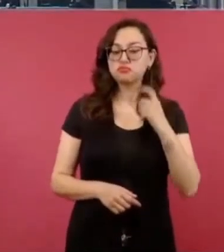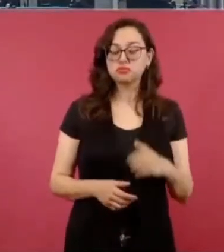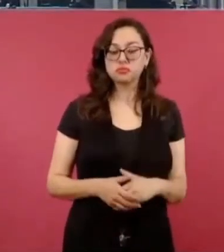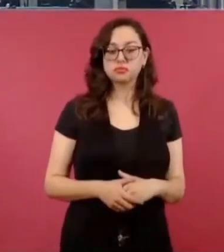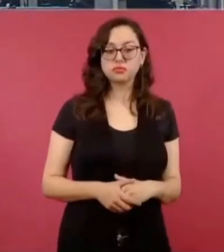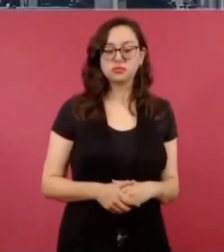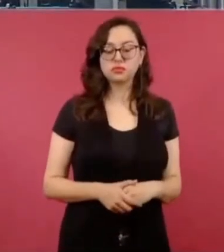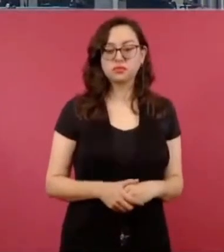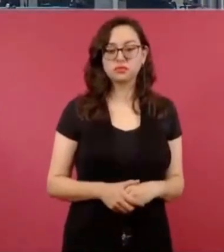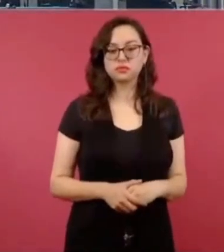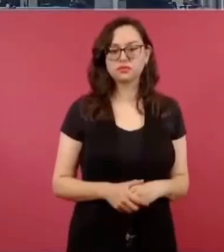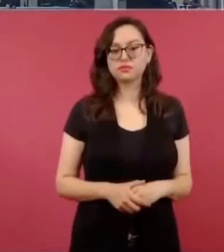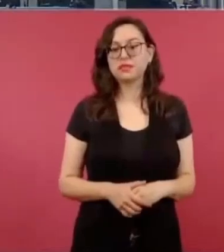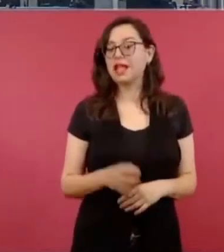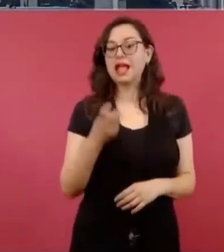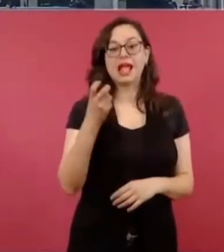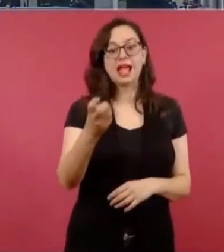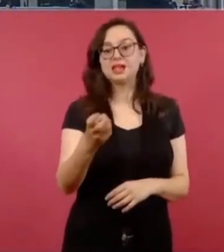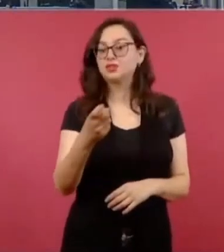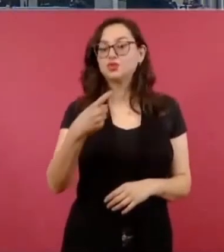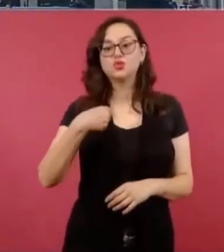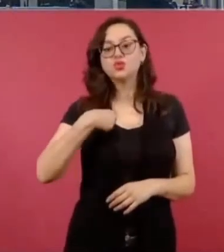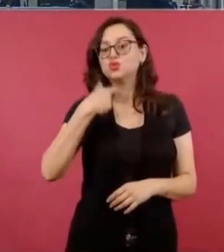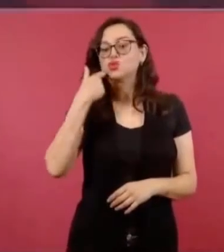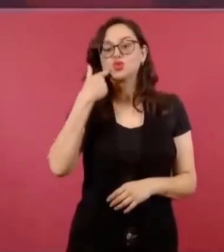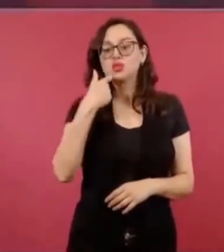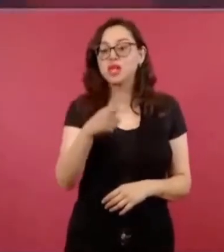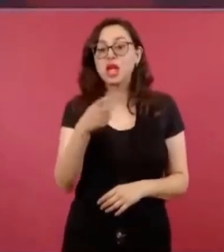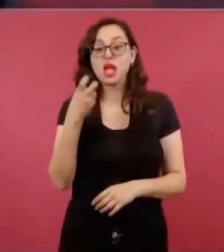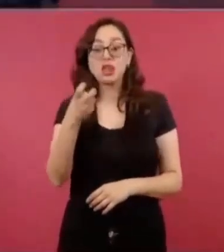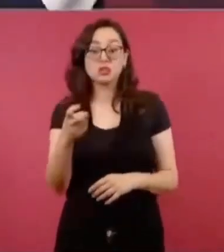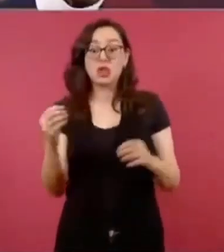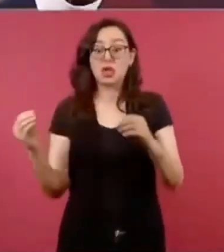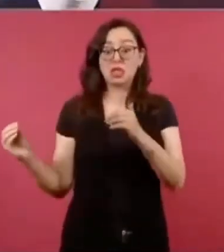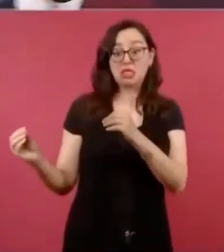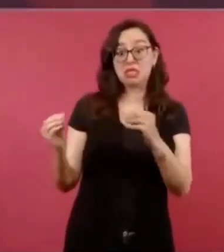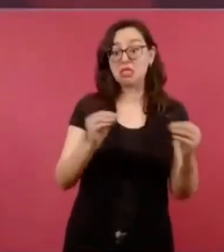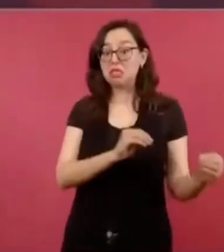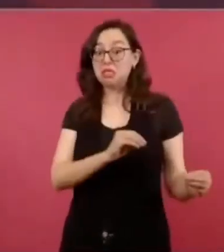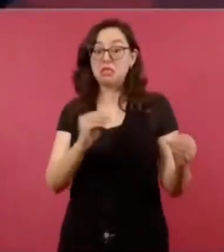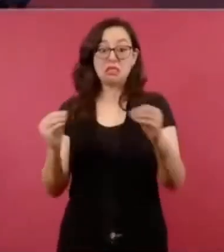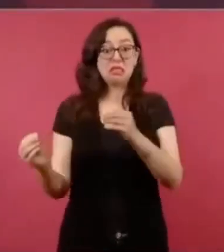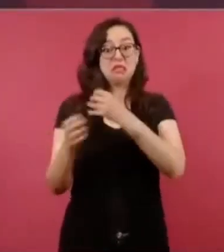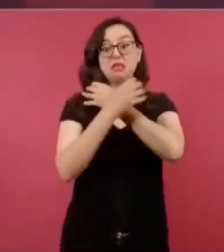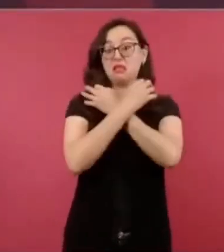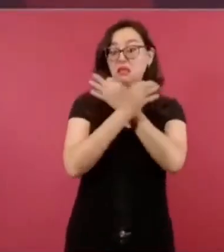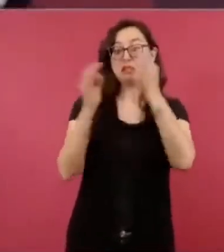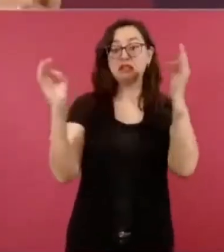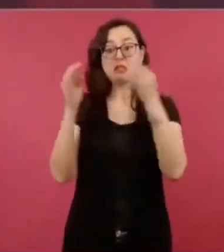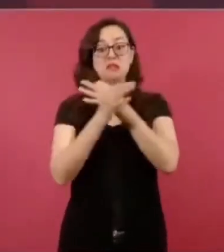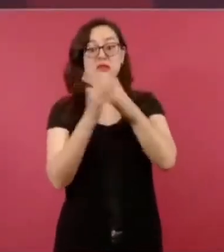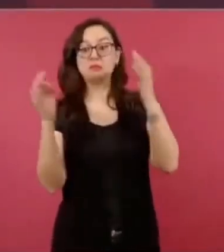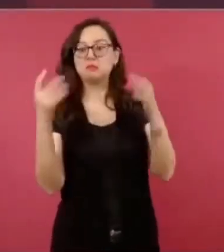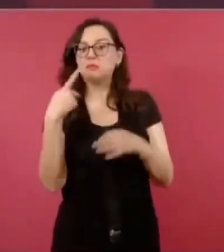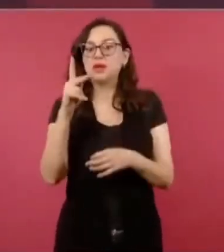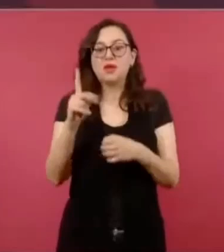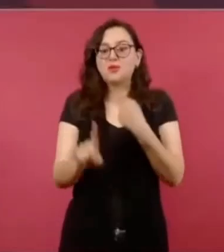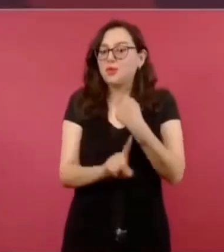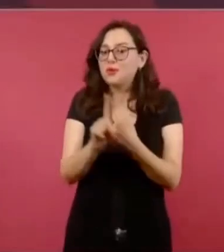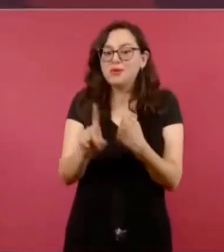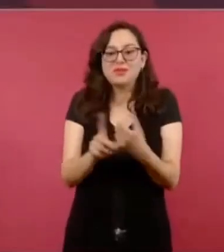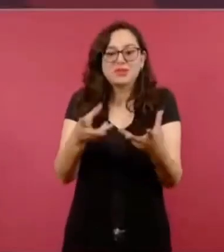Es que eso es lo que no queremos nosotros, meternos a una definición de ese tipo que, en vez de resolver el